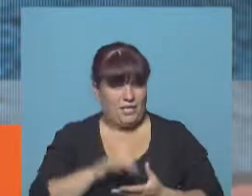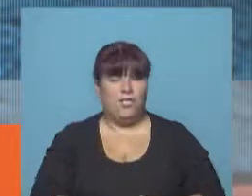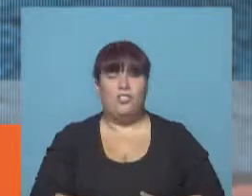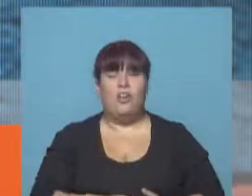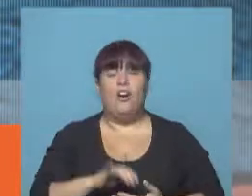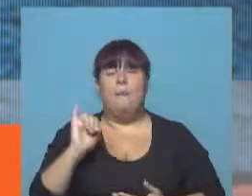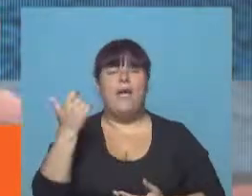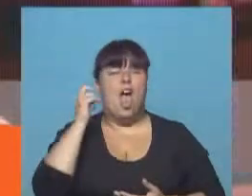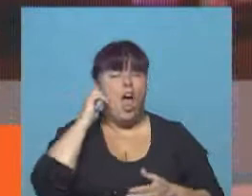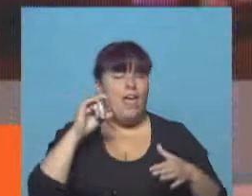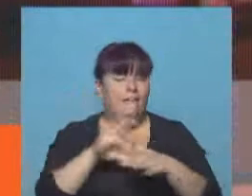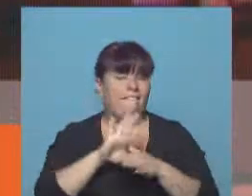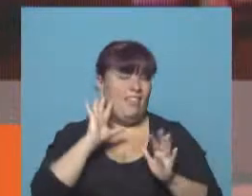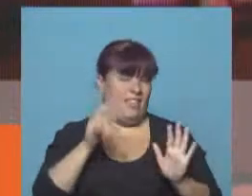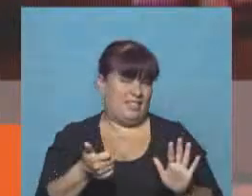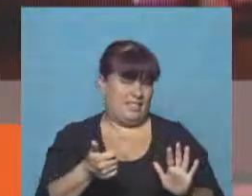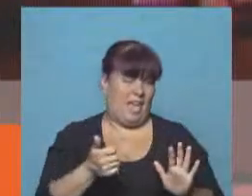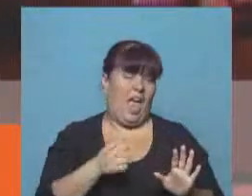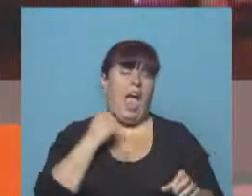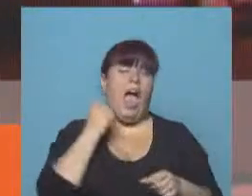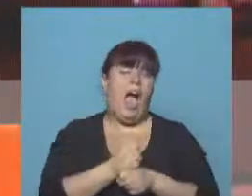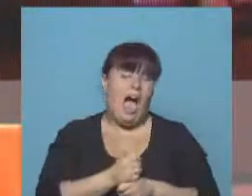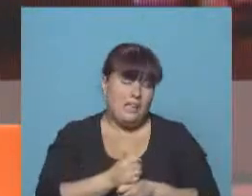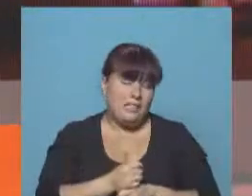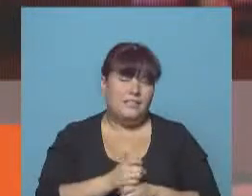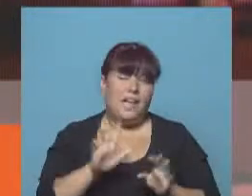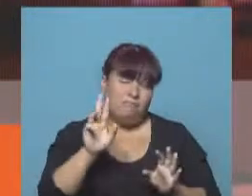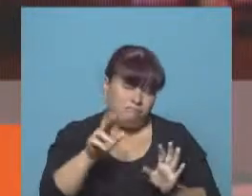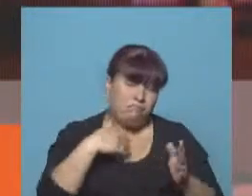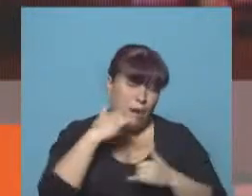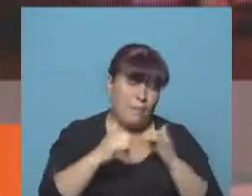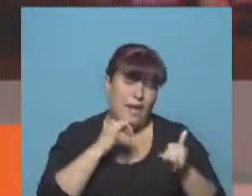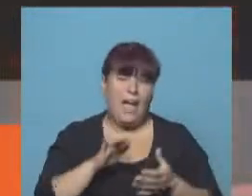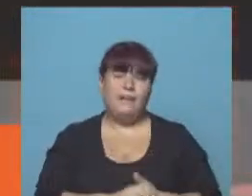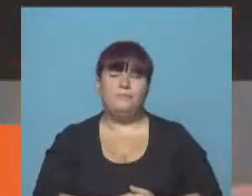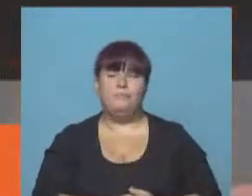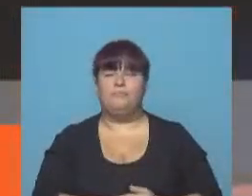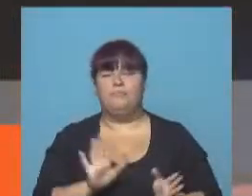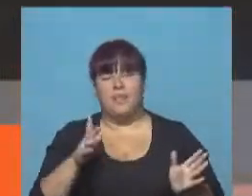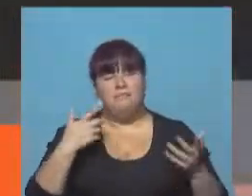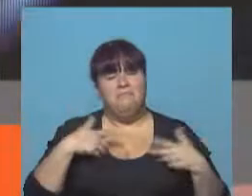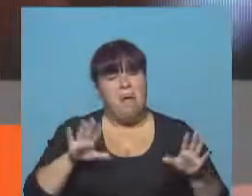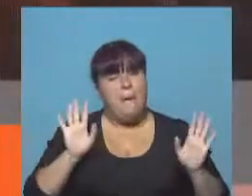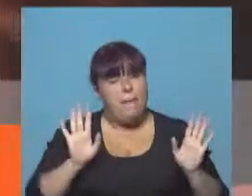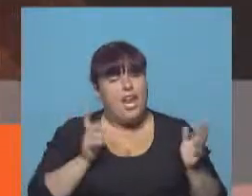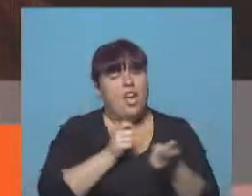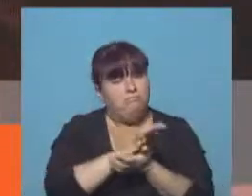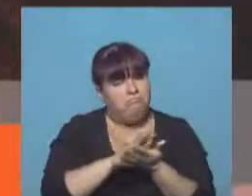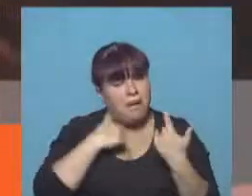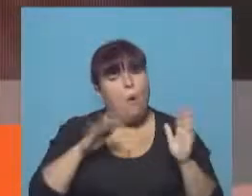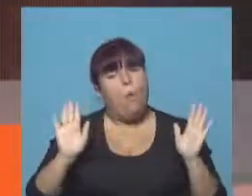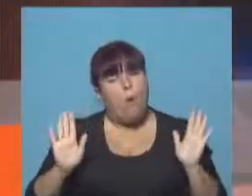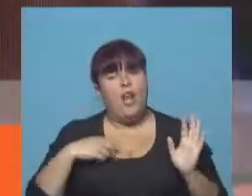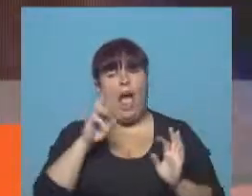edad ideal sería 16. Hasta, si me dejas expresarlo, por ahí con mucha liviandad, pero ella negociaría, ya está